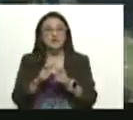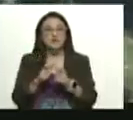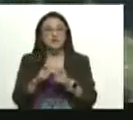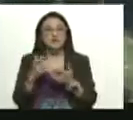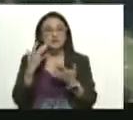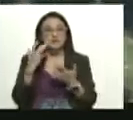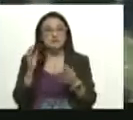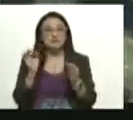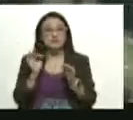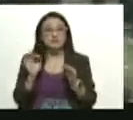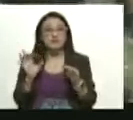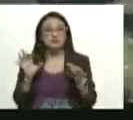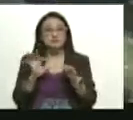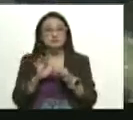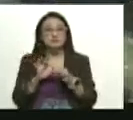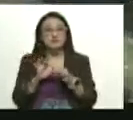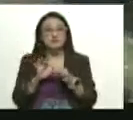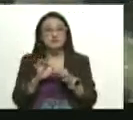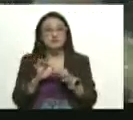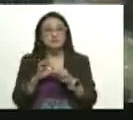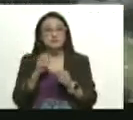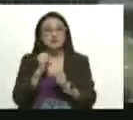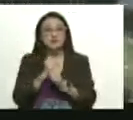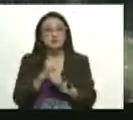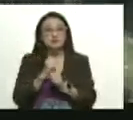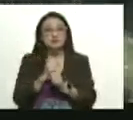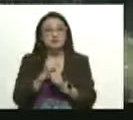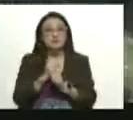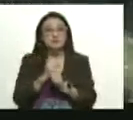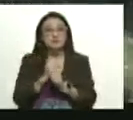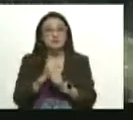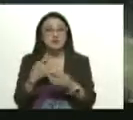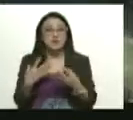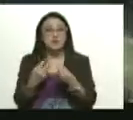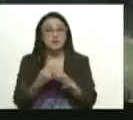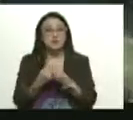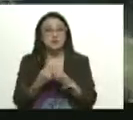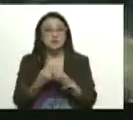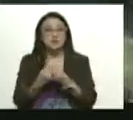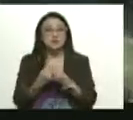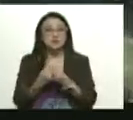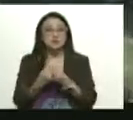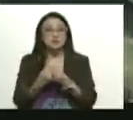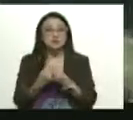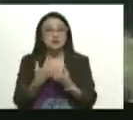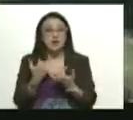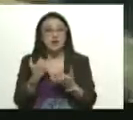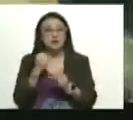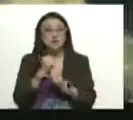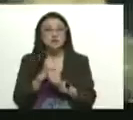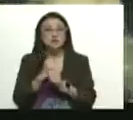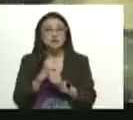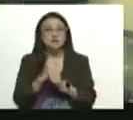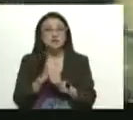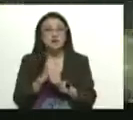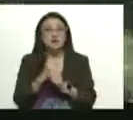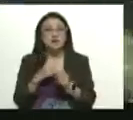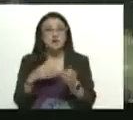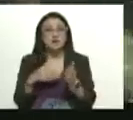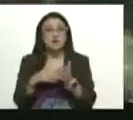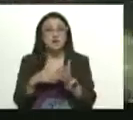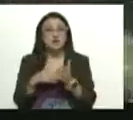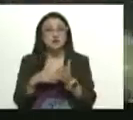visiones en conjunto, muy concretas para trabajar juntos. Además, indicaba que van a trabajar en contra